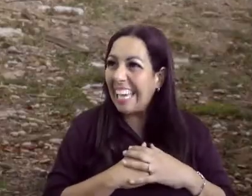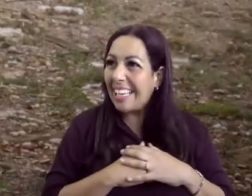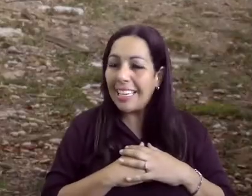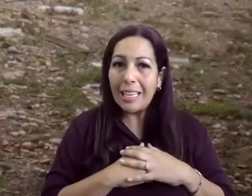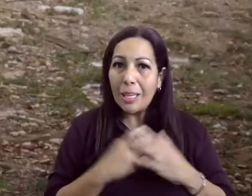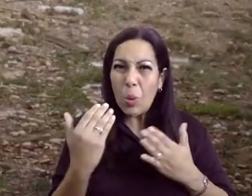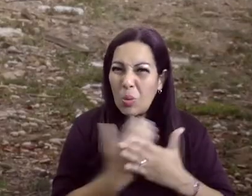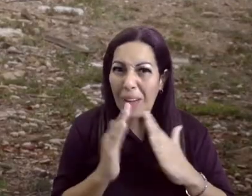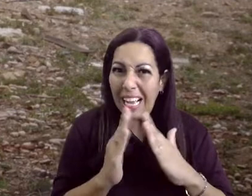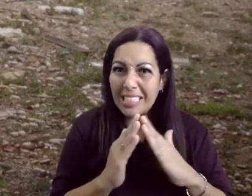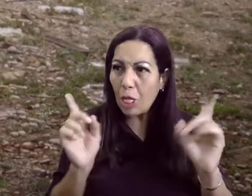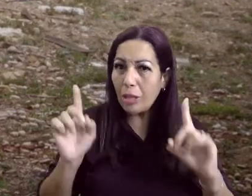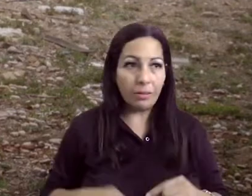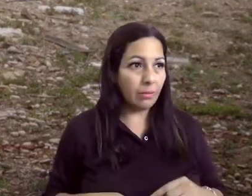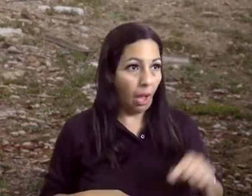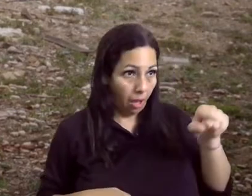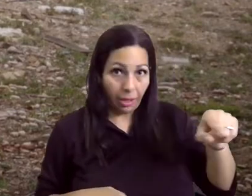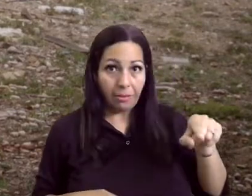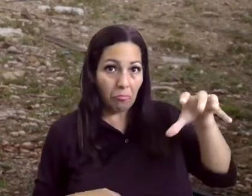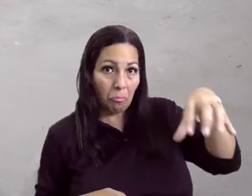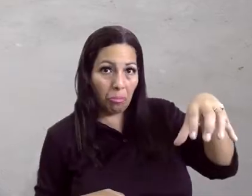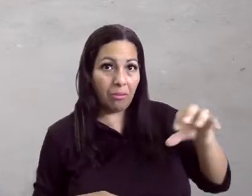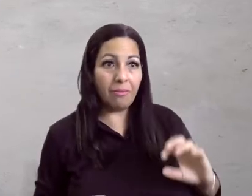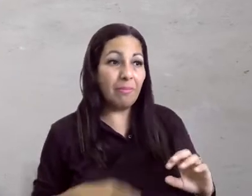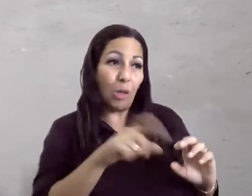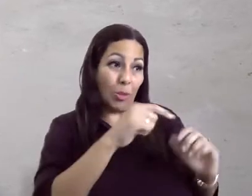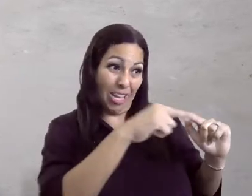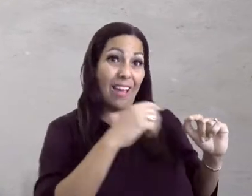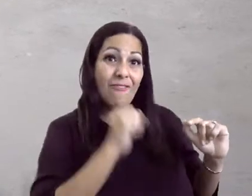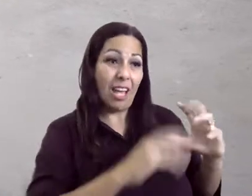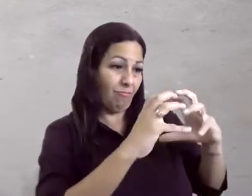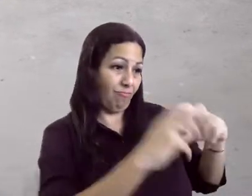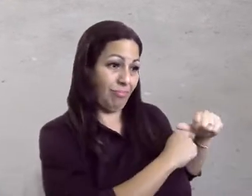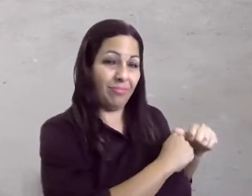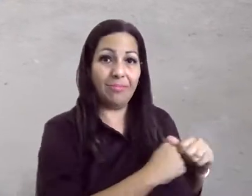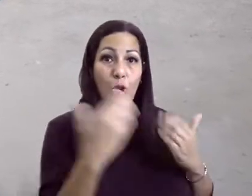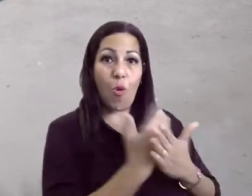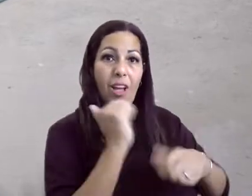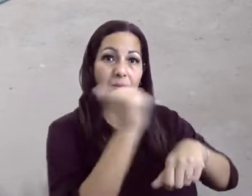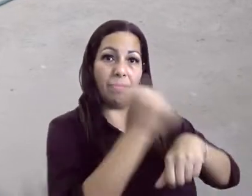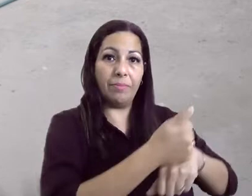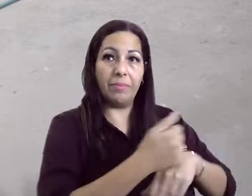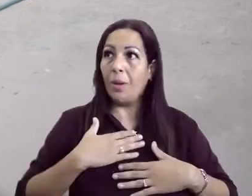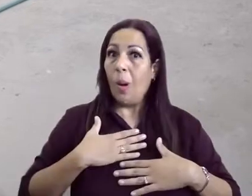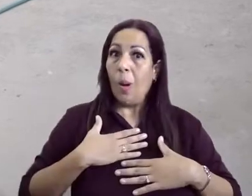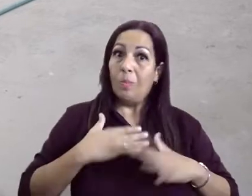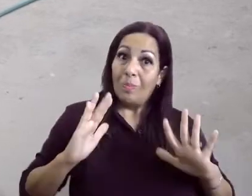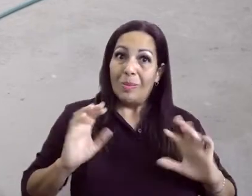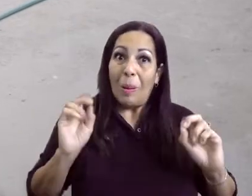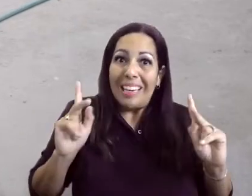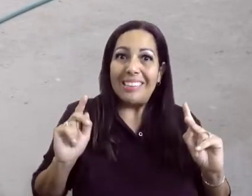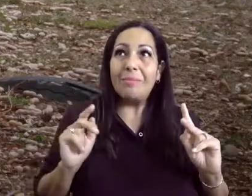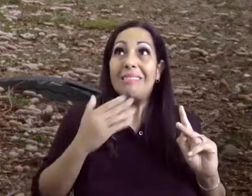que le van a hacer que una casa nueva en donde me dice aquí mismito pero tenemos que tratar de guaymas y